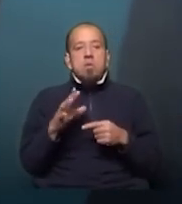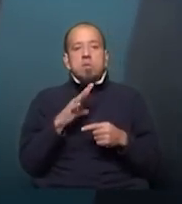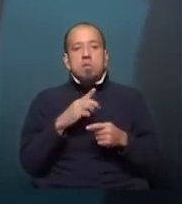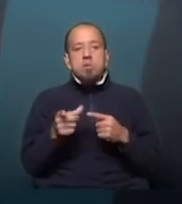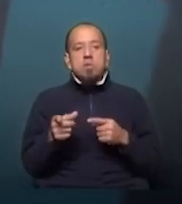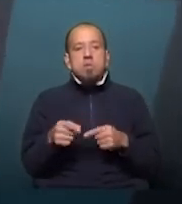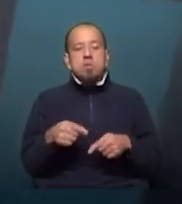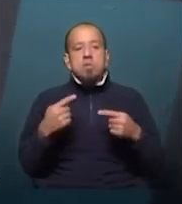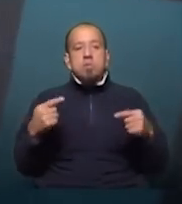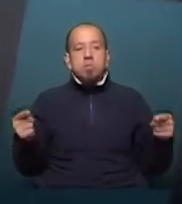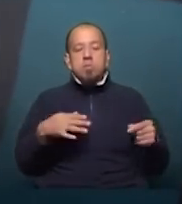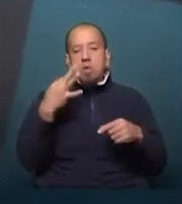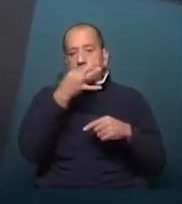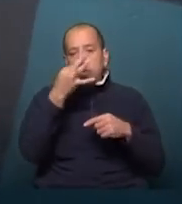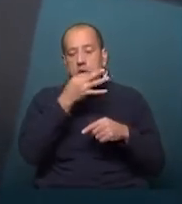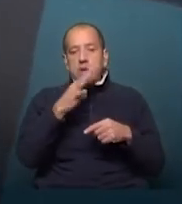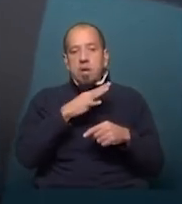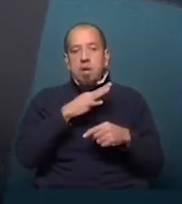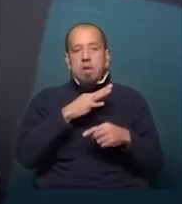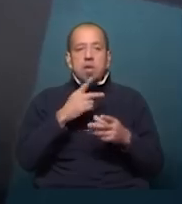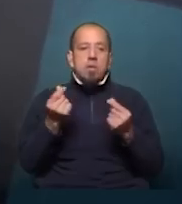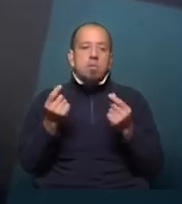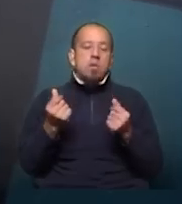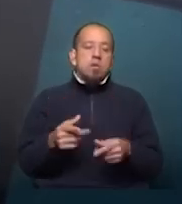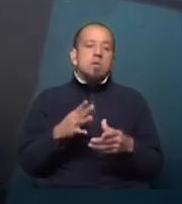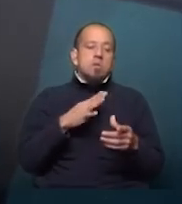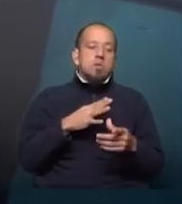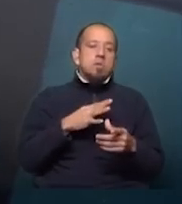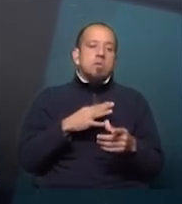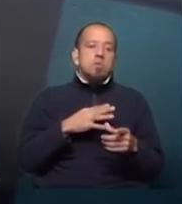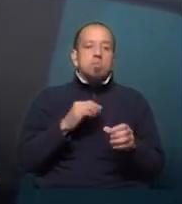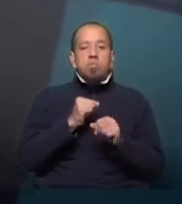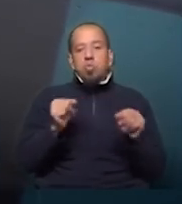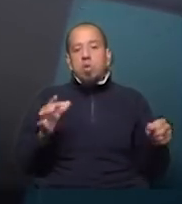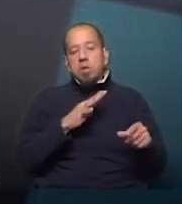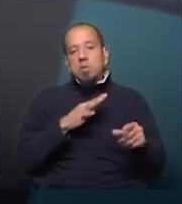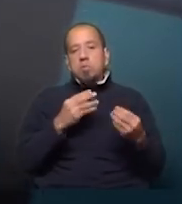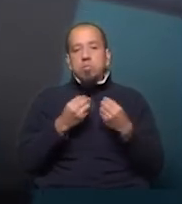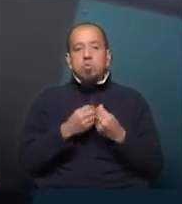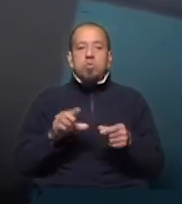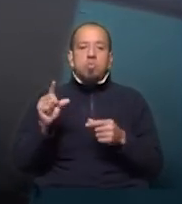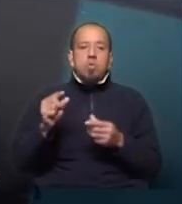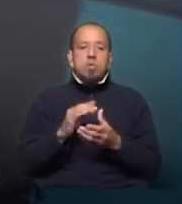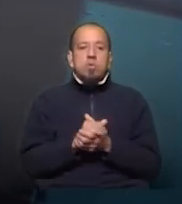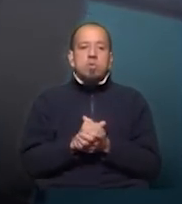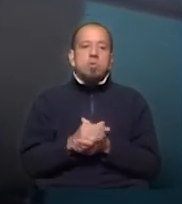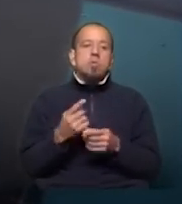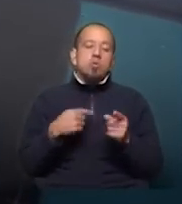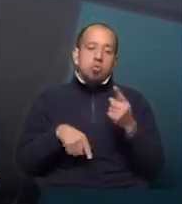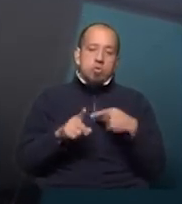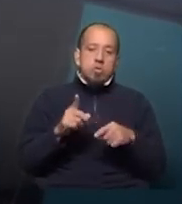que atrás de cada caso de droga y lavado si es chico es chico y si el caso de drogas grande es grande entonces